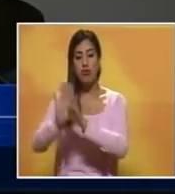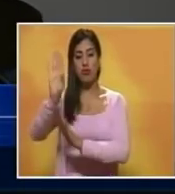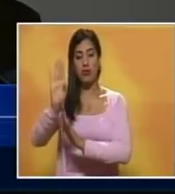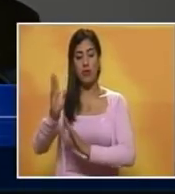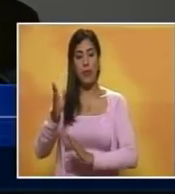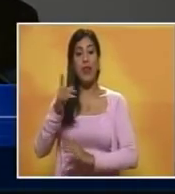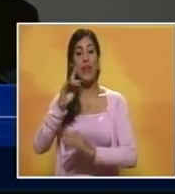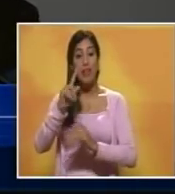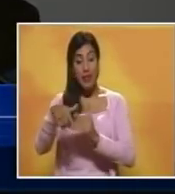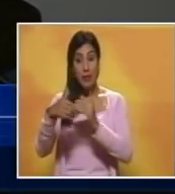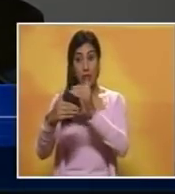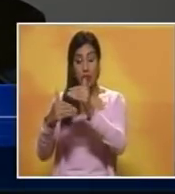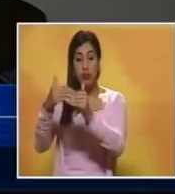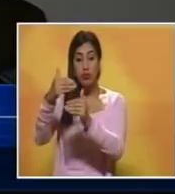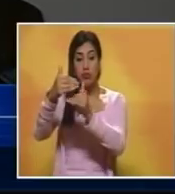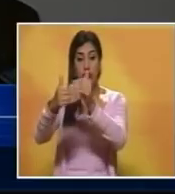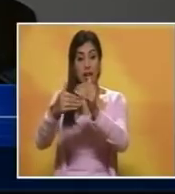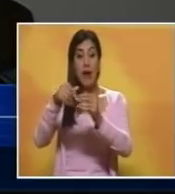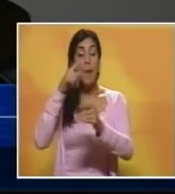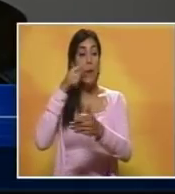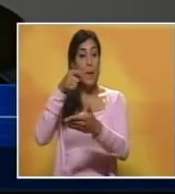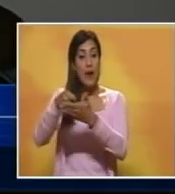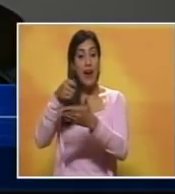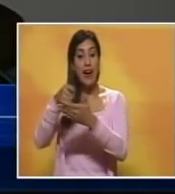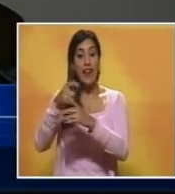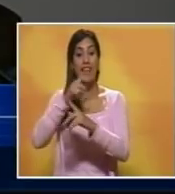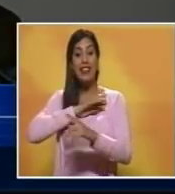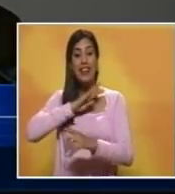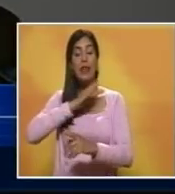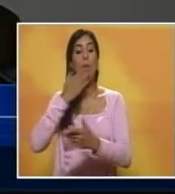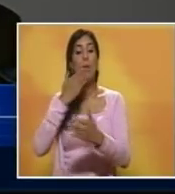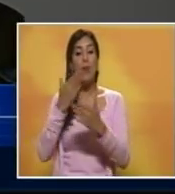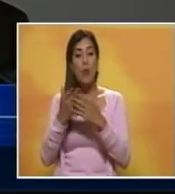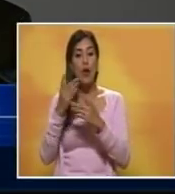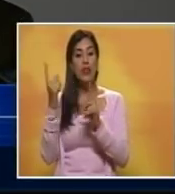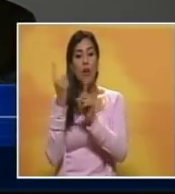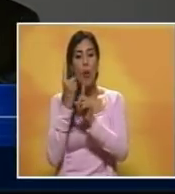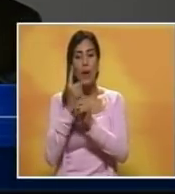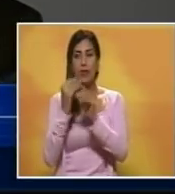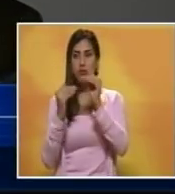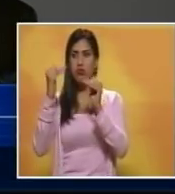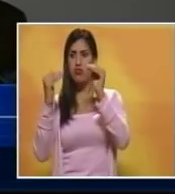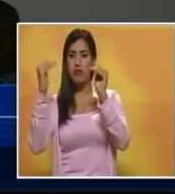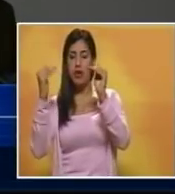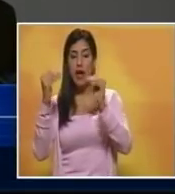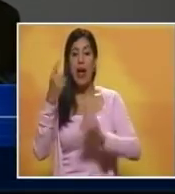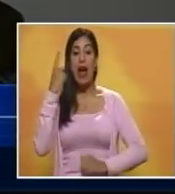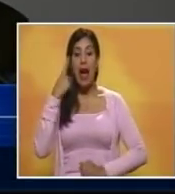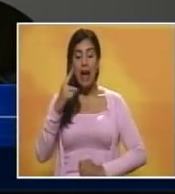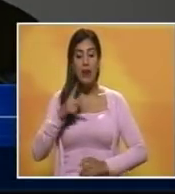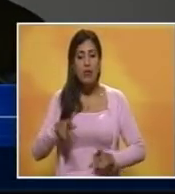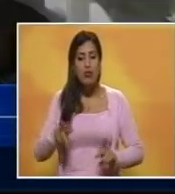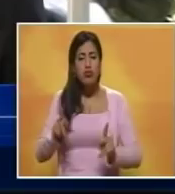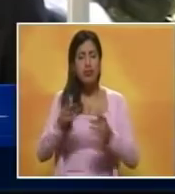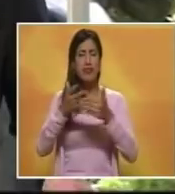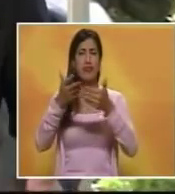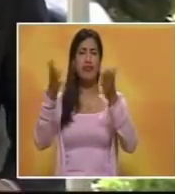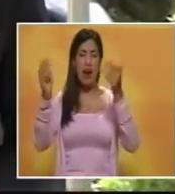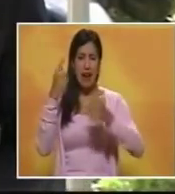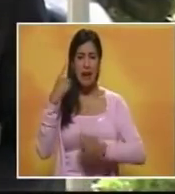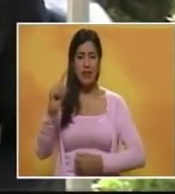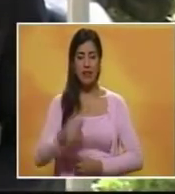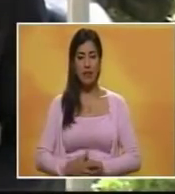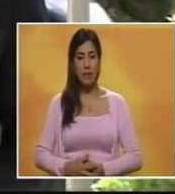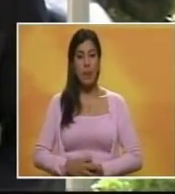allí en adelante, pues para que esas inversiones vengan, tenemos que aprender a ser competitivos. Hay una ventana de oportunidades. Finalmente,